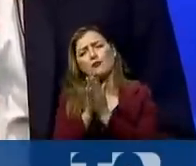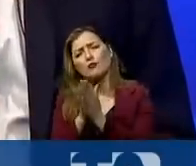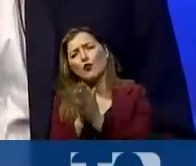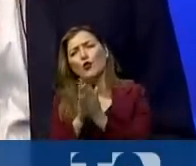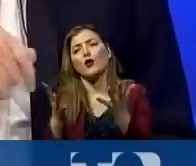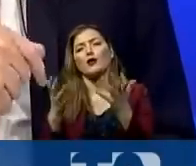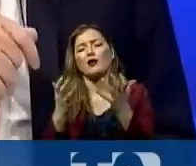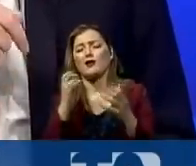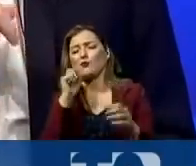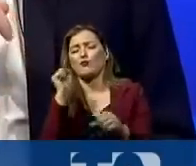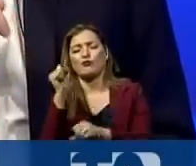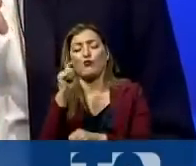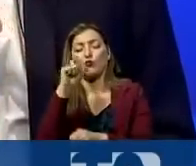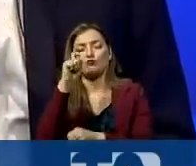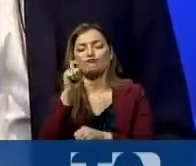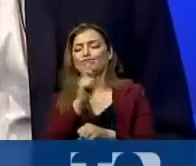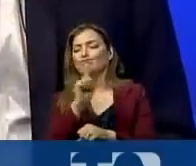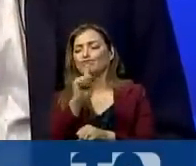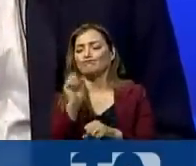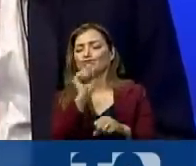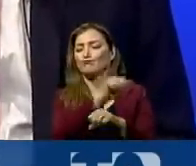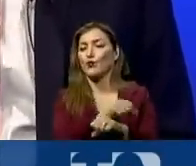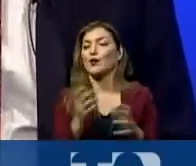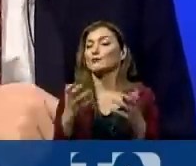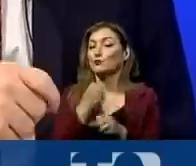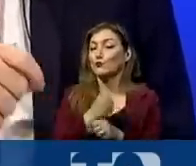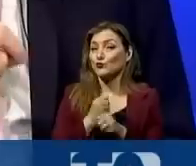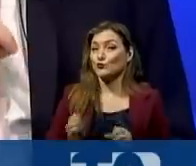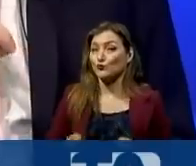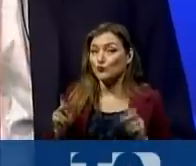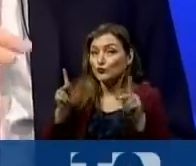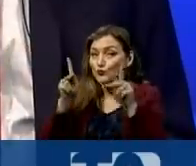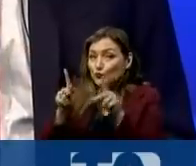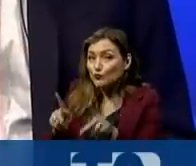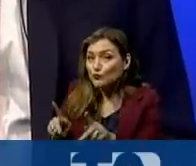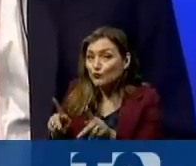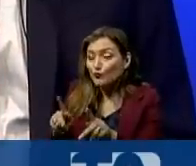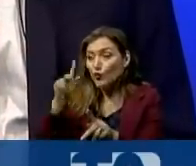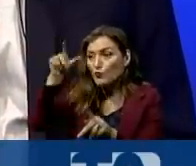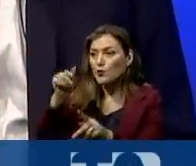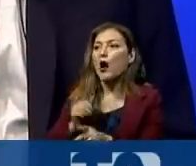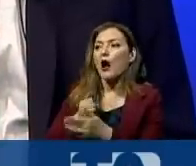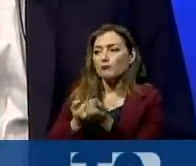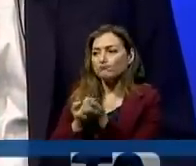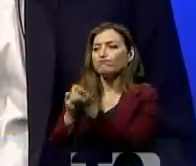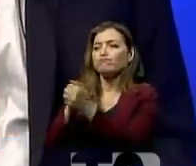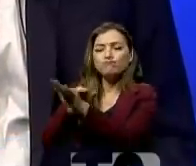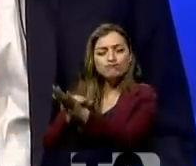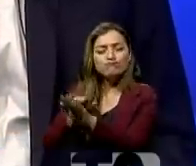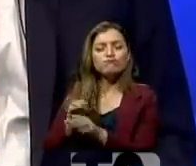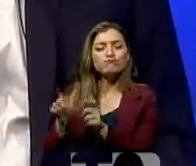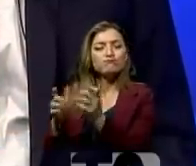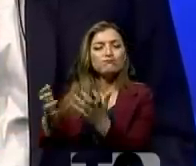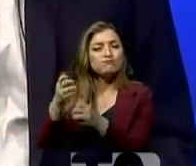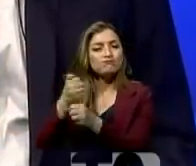trabajar debemos lograr oportunidades tenemos que negar oportunidades esa es la tarea del gobierno priísta protestas